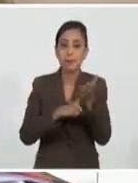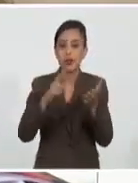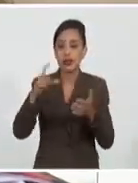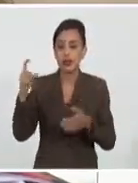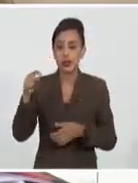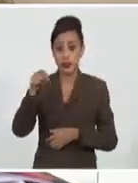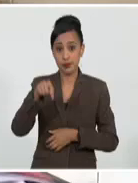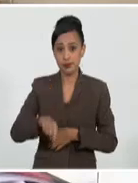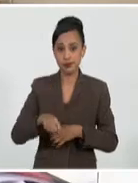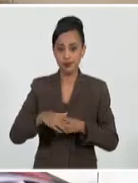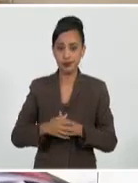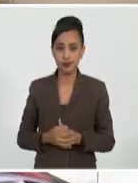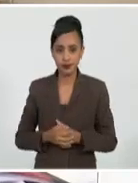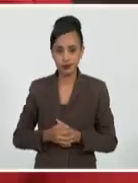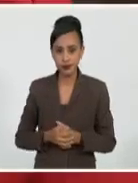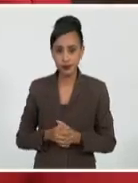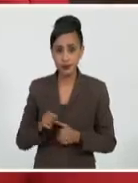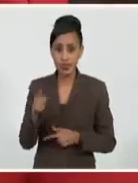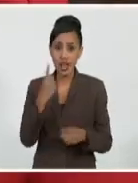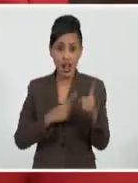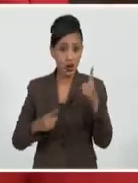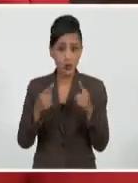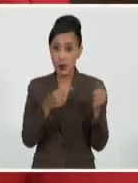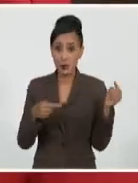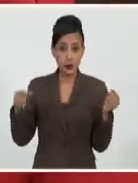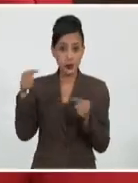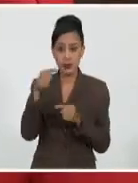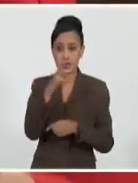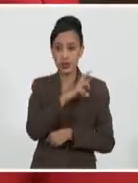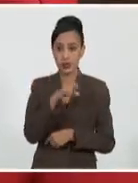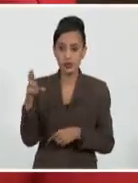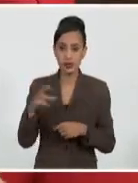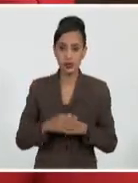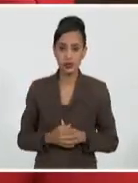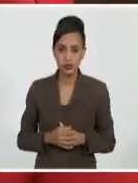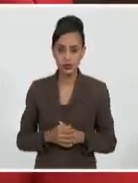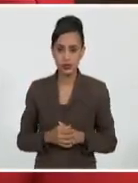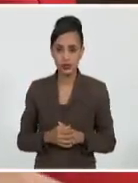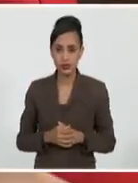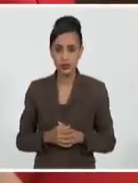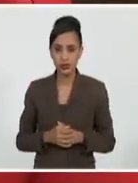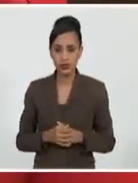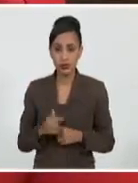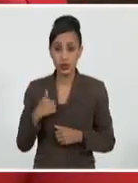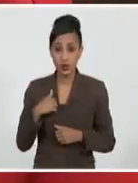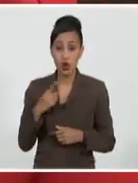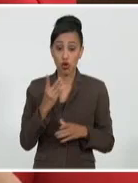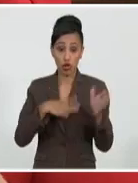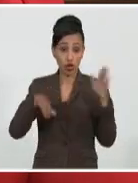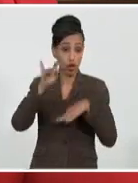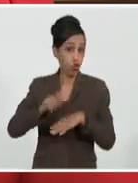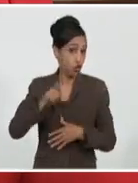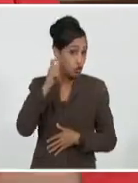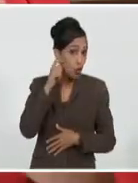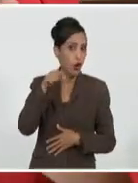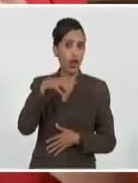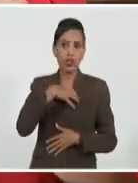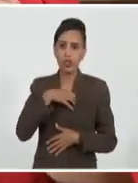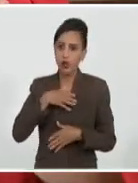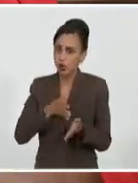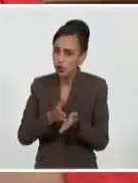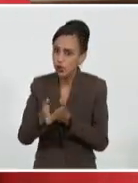sector que es esencia de la revolución. Yo soy doctora titular, tengo que mantener mi investigación, mi